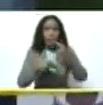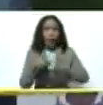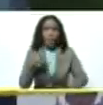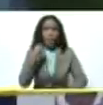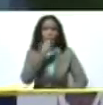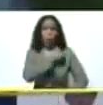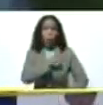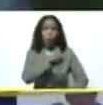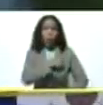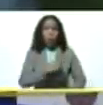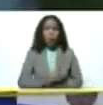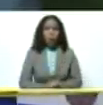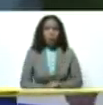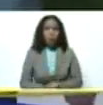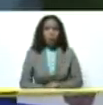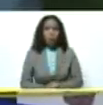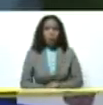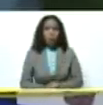moral.